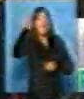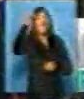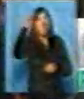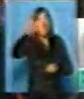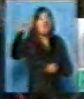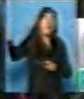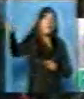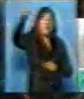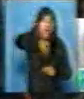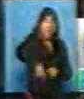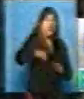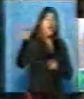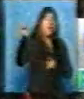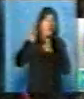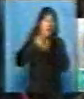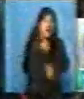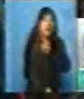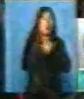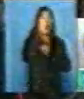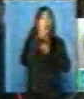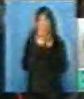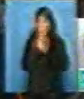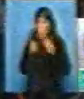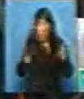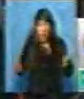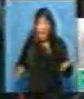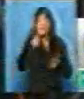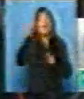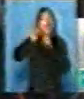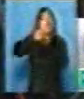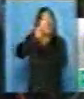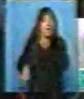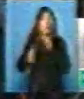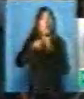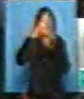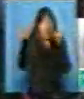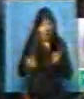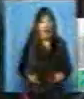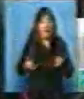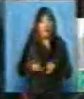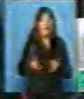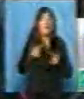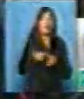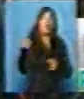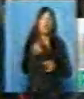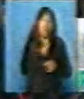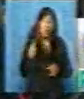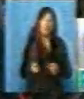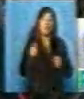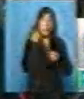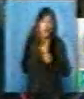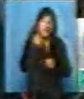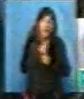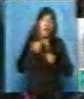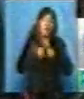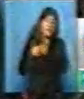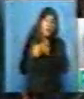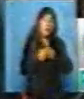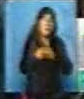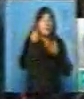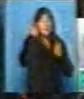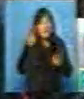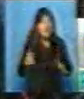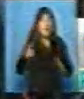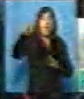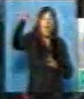Salta, y de Salta tienes que trasladarte por tierra. Ahora, en este último convenio se está trabajando que, por lo menos, volviera de aviación,